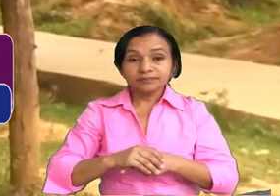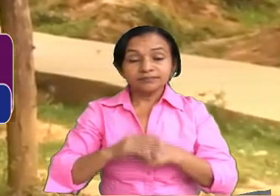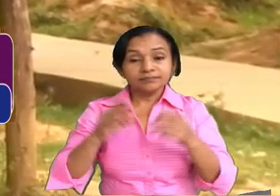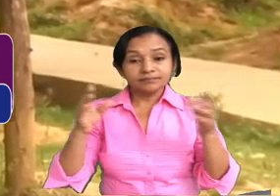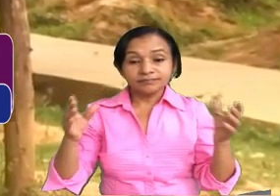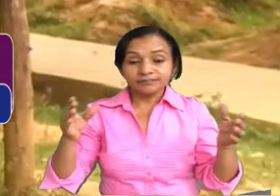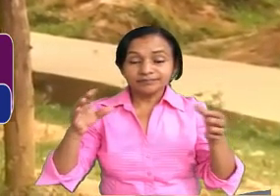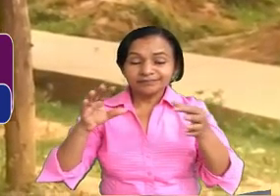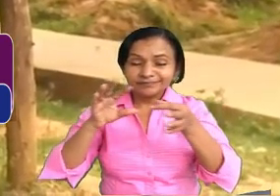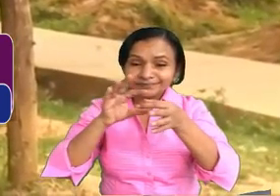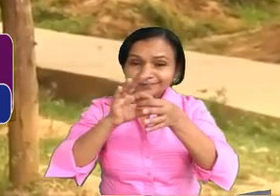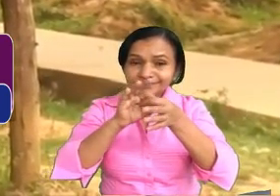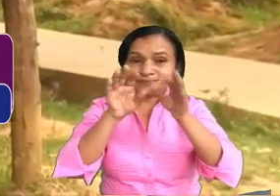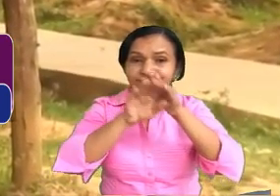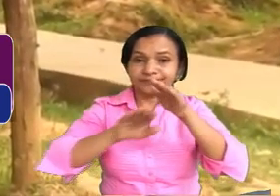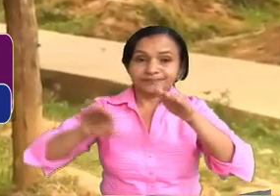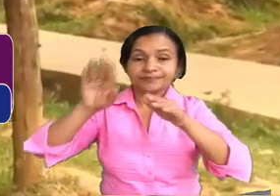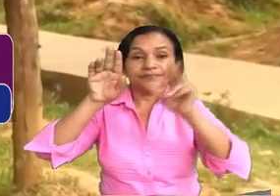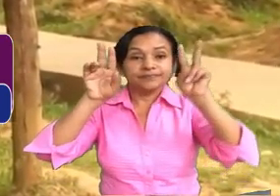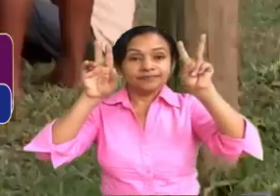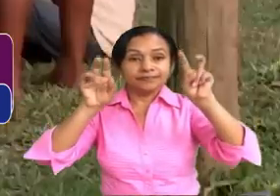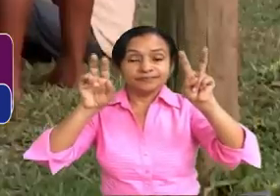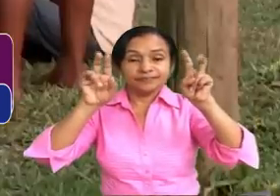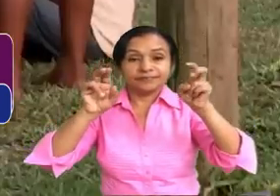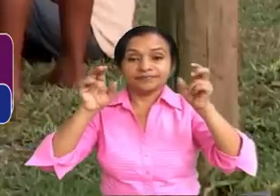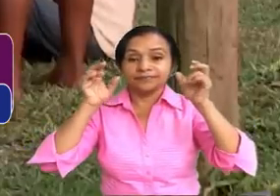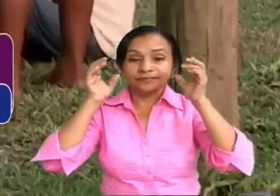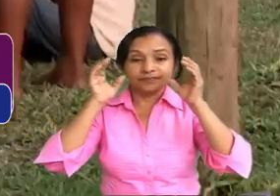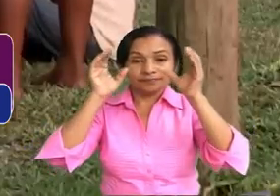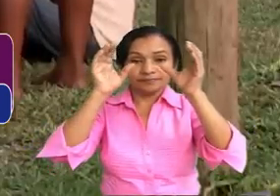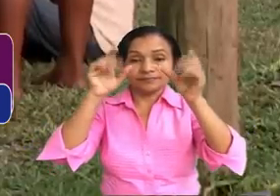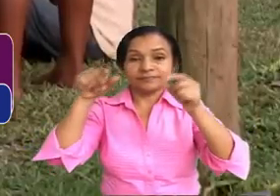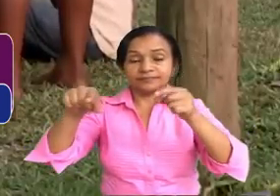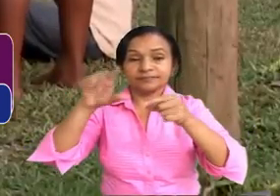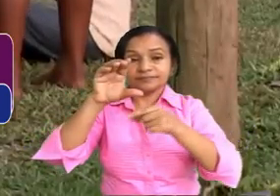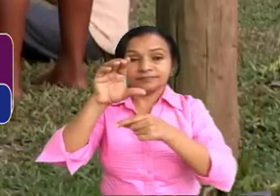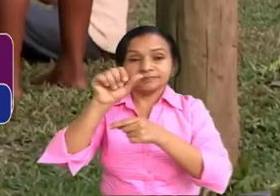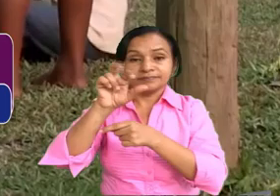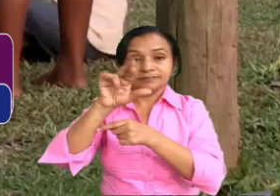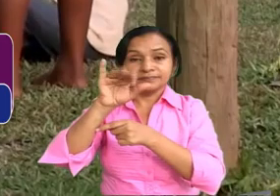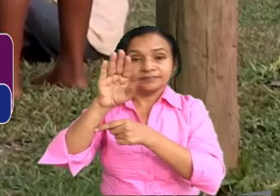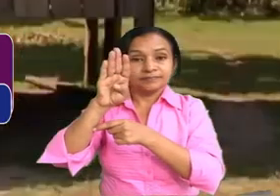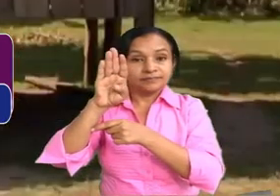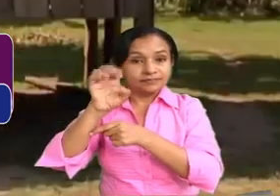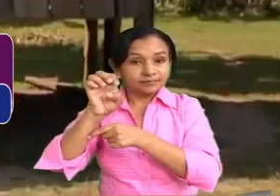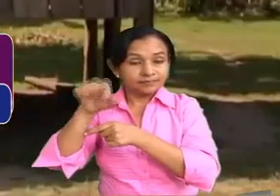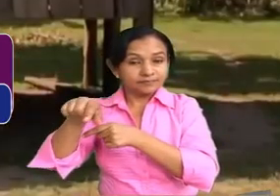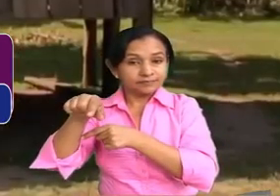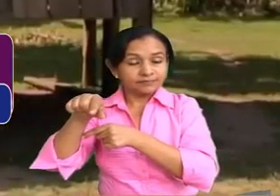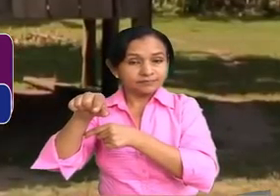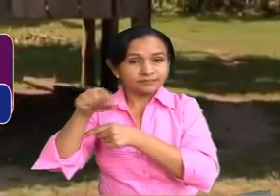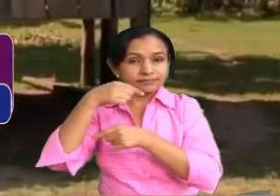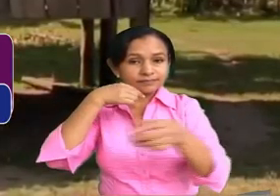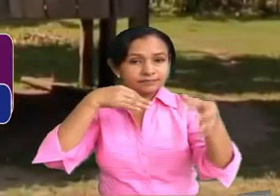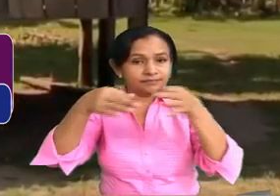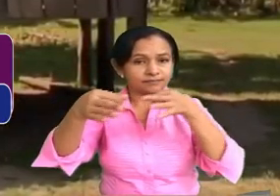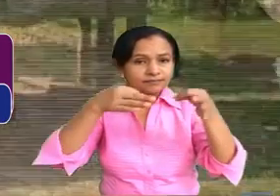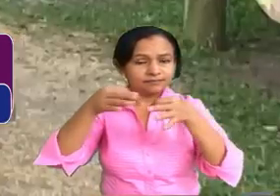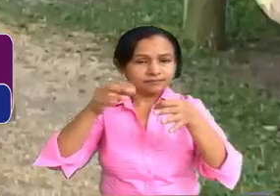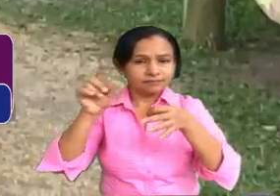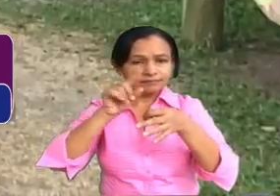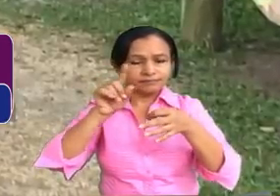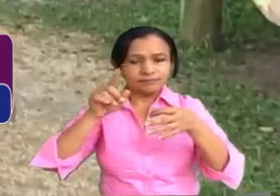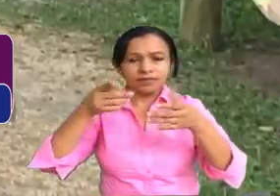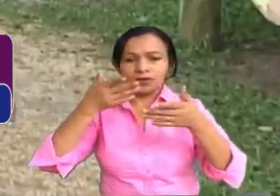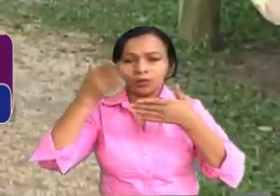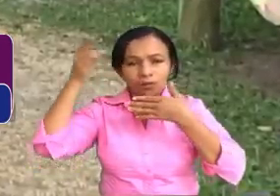integrar más en ese aspecto a la costa caribe, explicándole que no, que nosotros no andamos en taparrabos